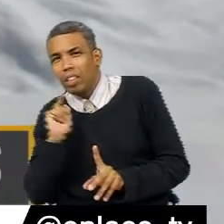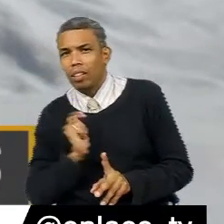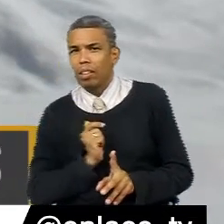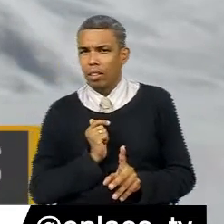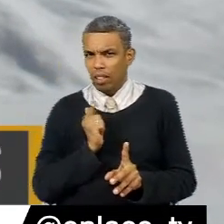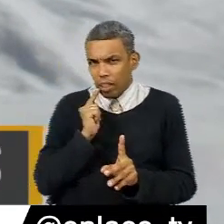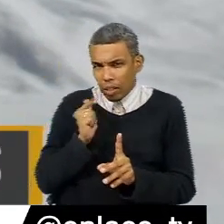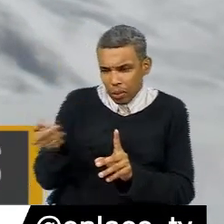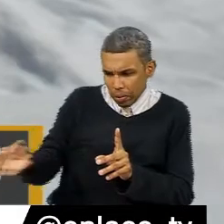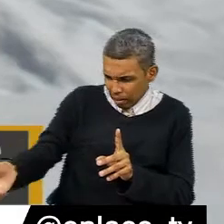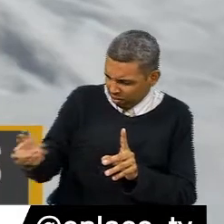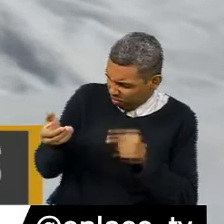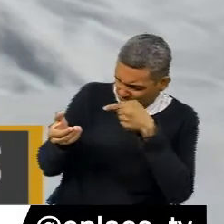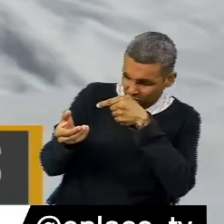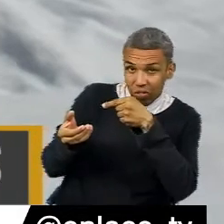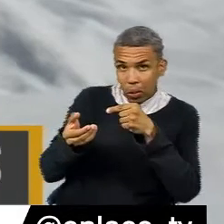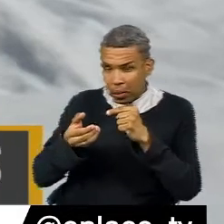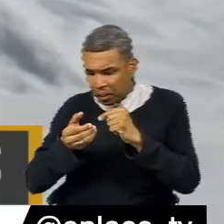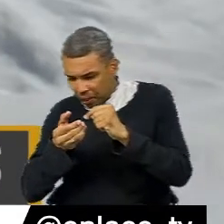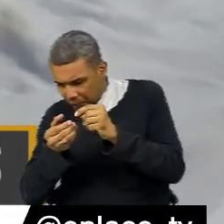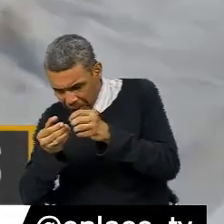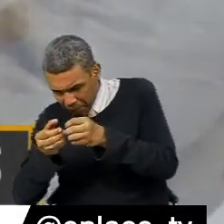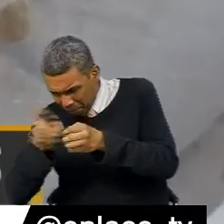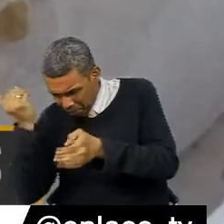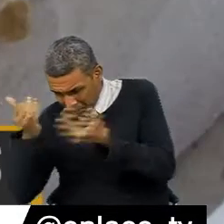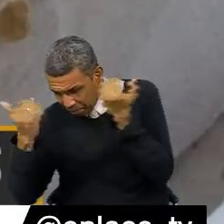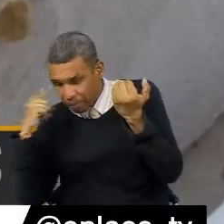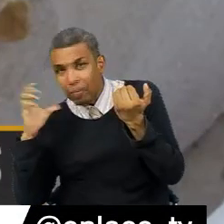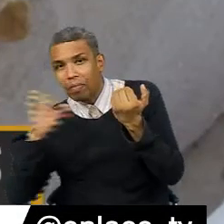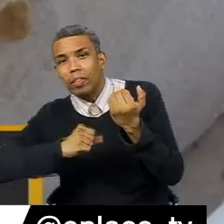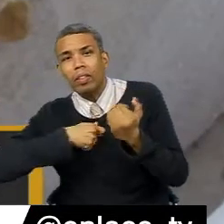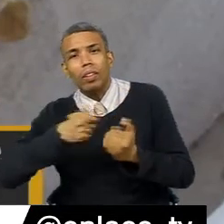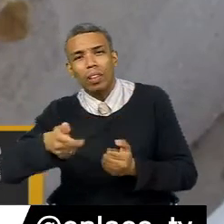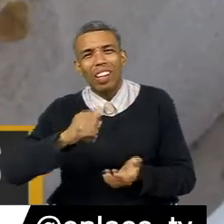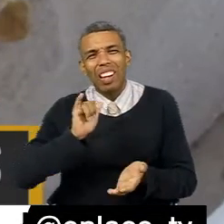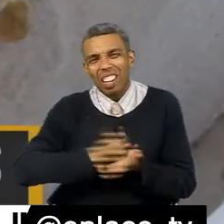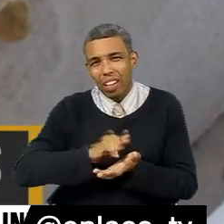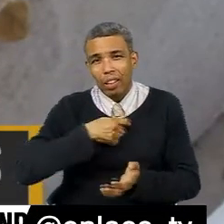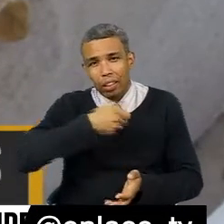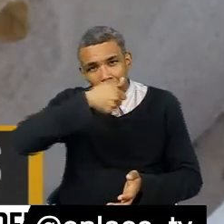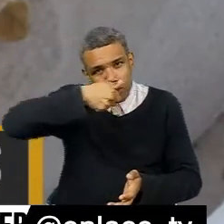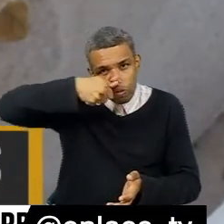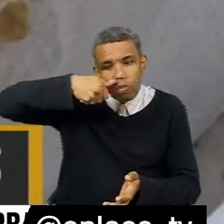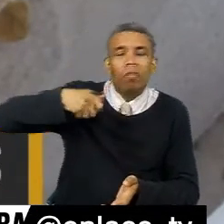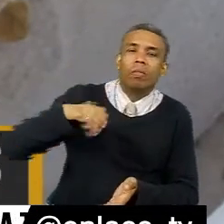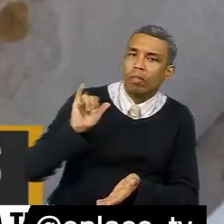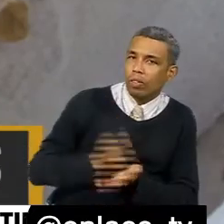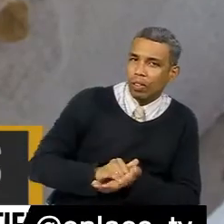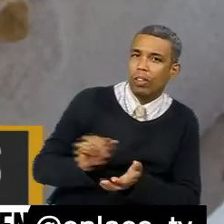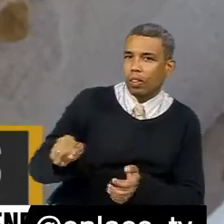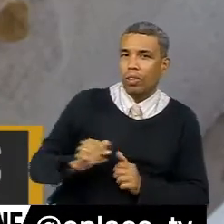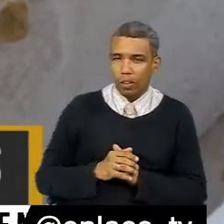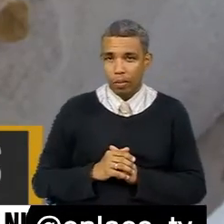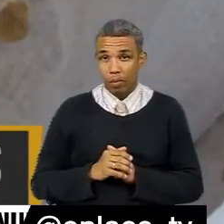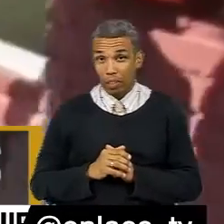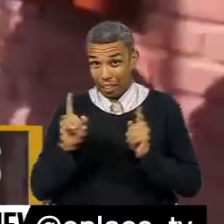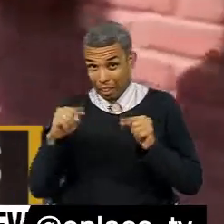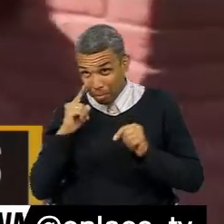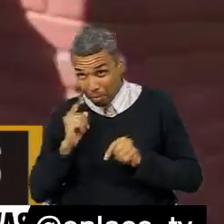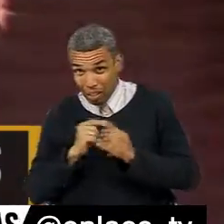contenido conocieron que se trataba de marihuana, al igual que en una de las mesas donde se encontraban reunidos los hombres halló presuntamente una dosis envuelta en una